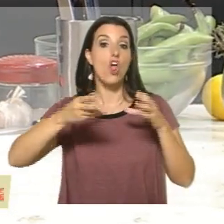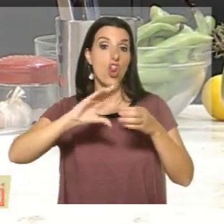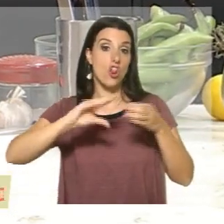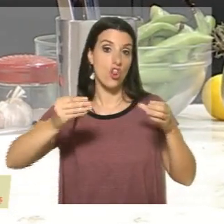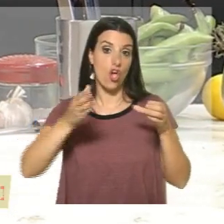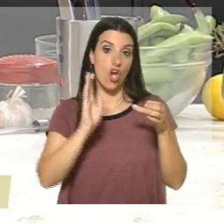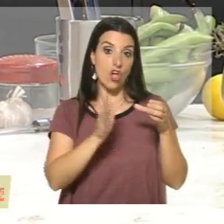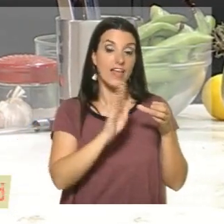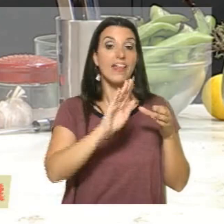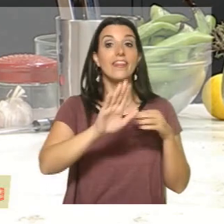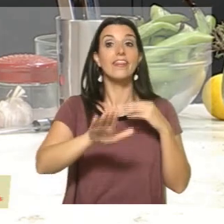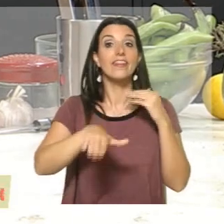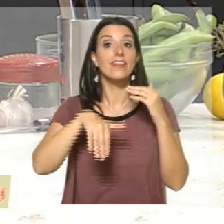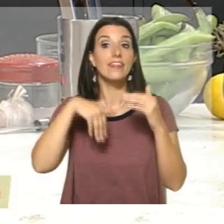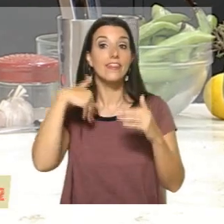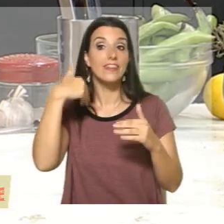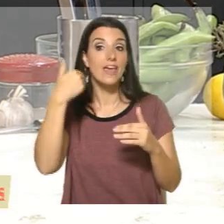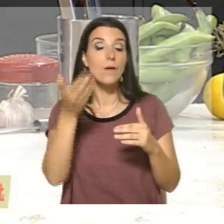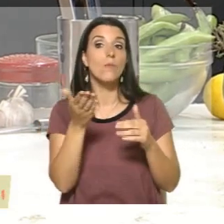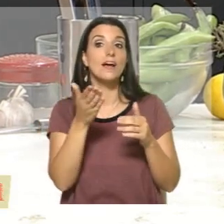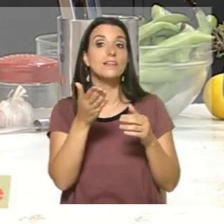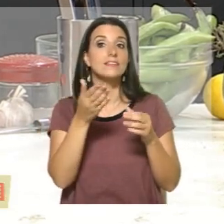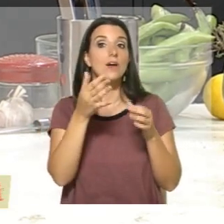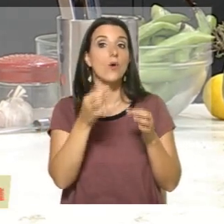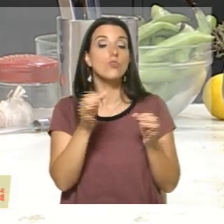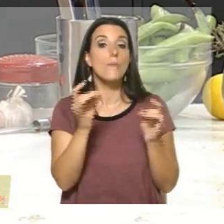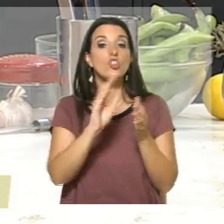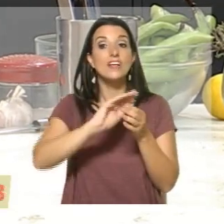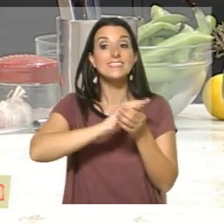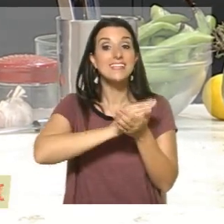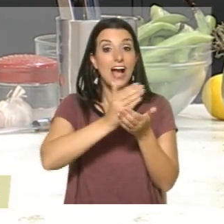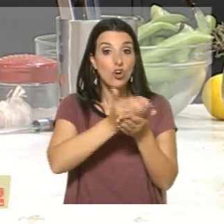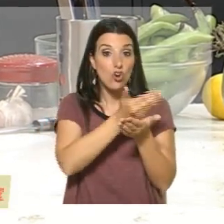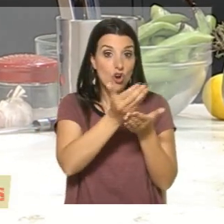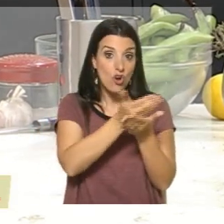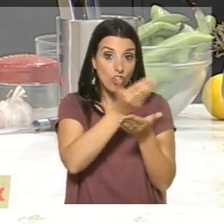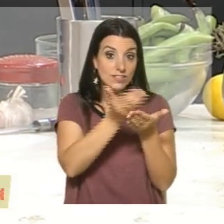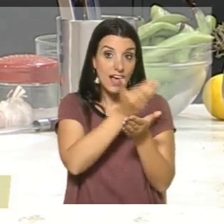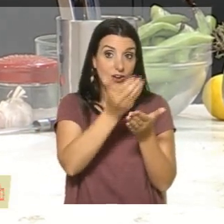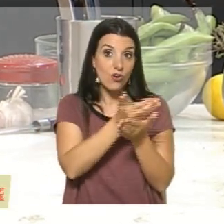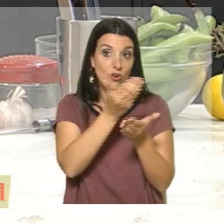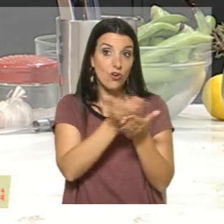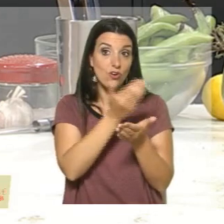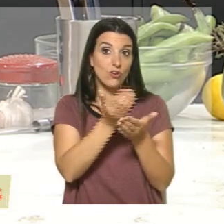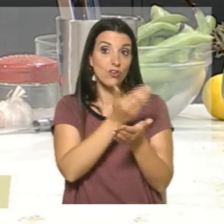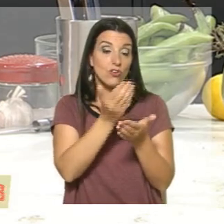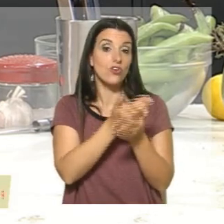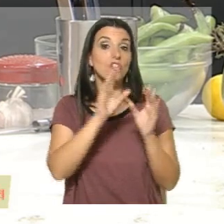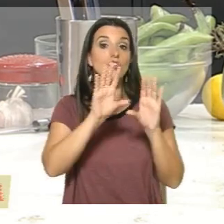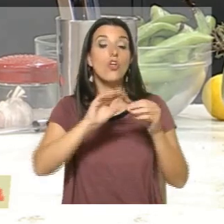trocitos. Después, esta salsa tiene la opción de procesarlo todo, que por eso quedó rojita, porque lo procesé todo, entonces el color se lo aportó el